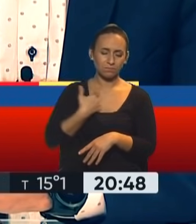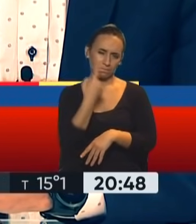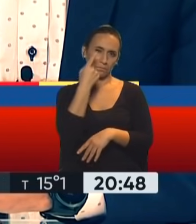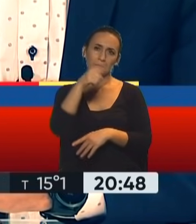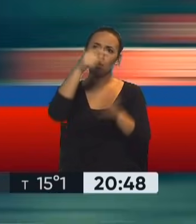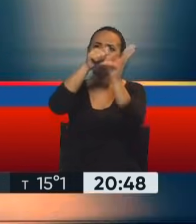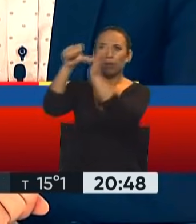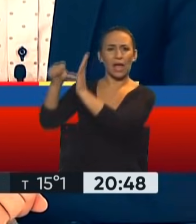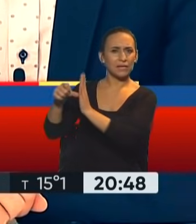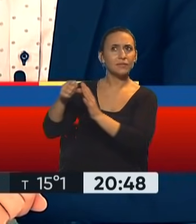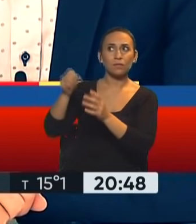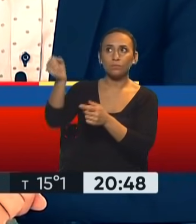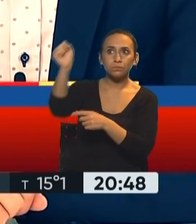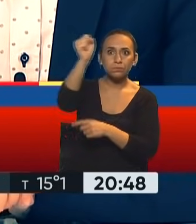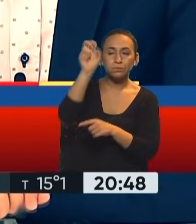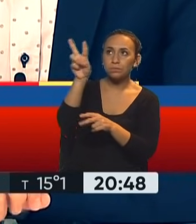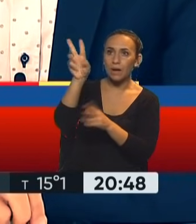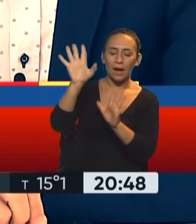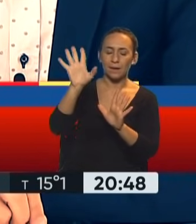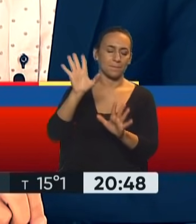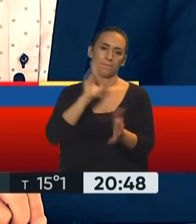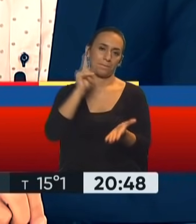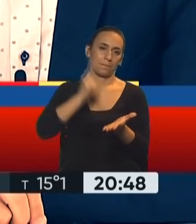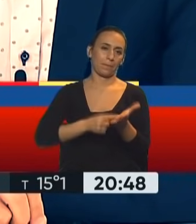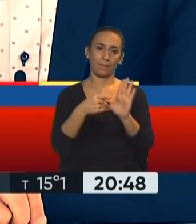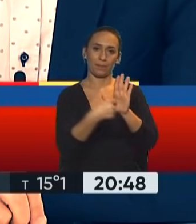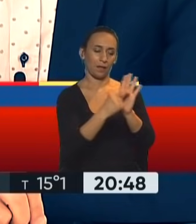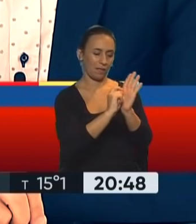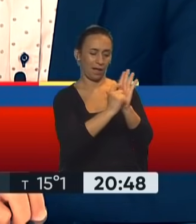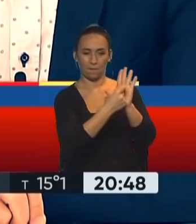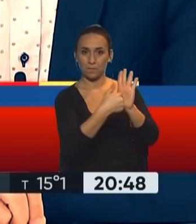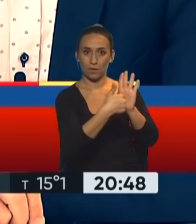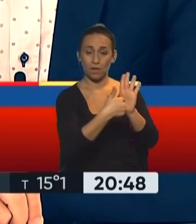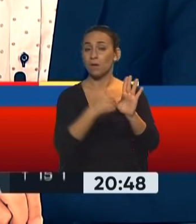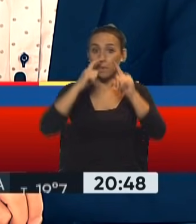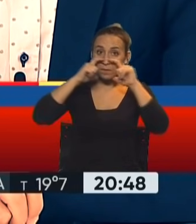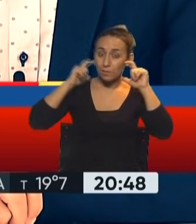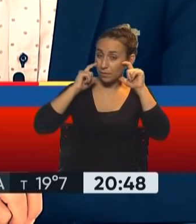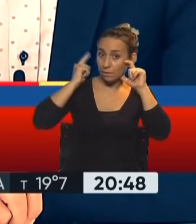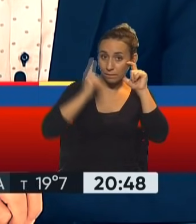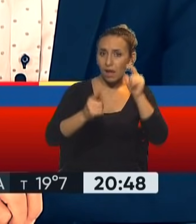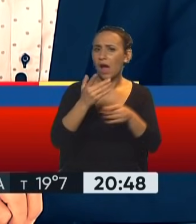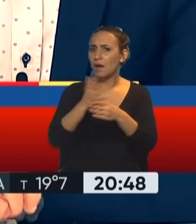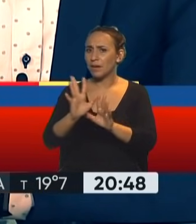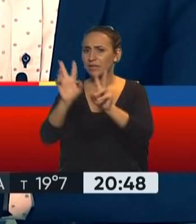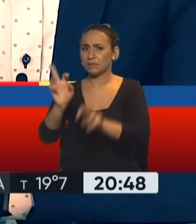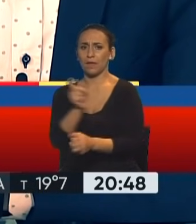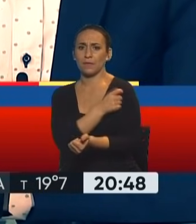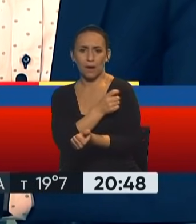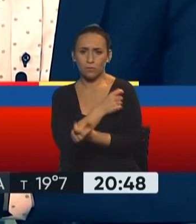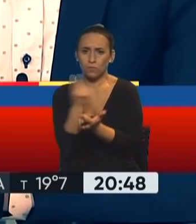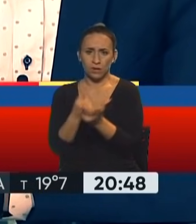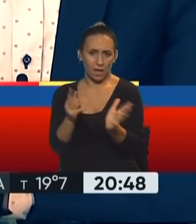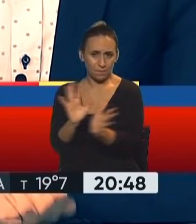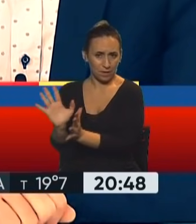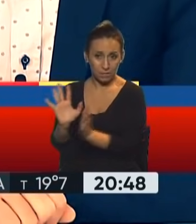varios países del mundo. Entonces el barbijo sigue teniendo una relevancia más allá de la vacunación. Bien. Y por eso pasamos el